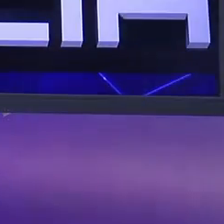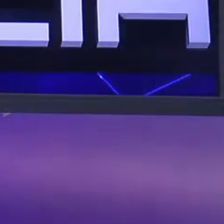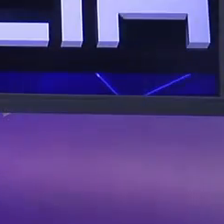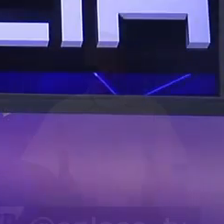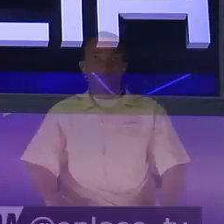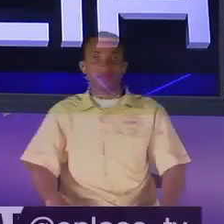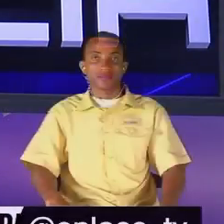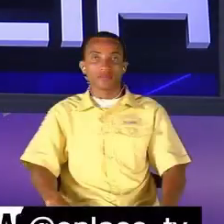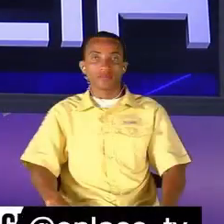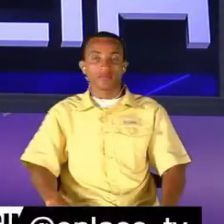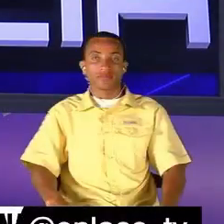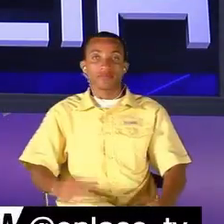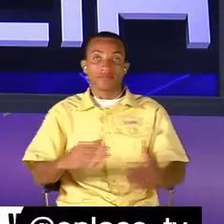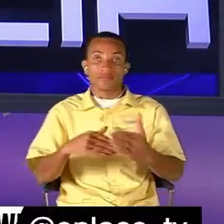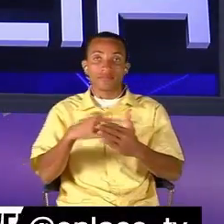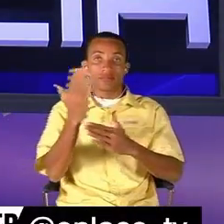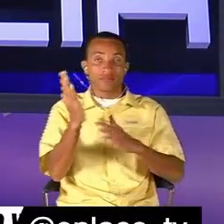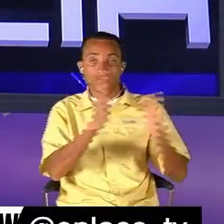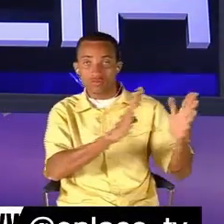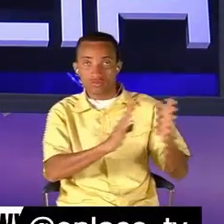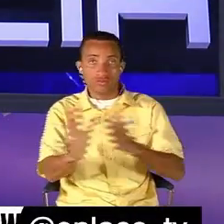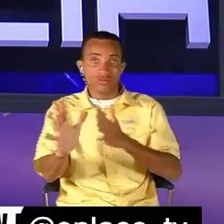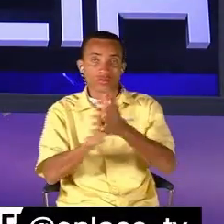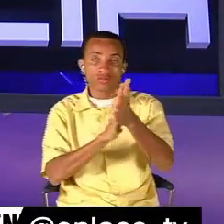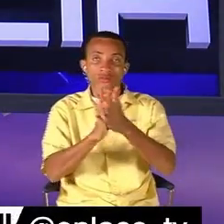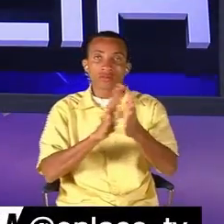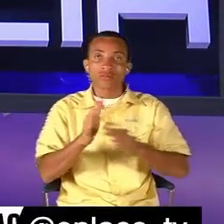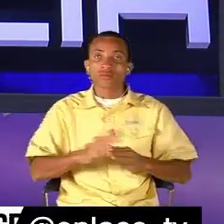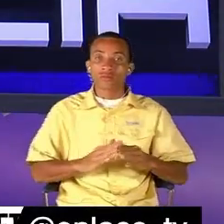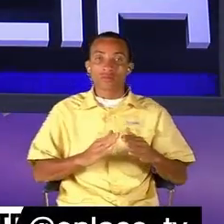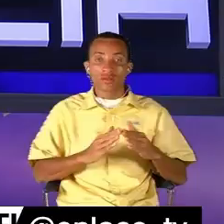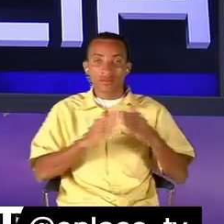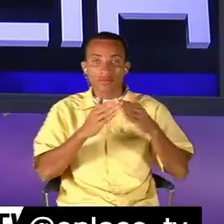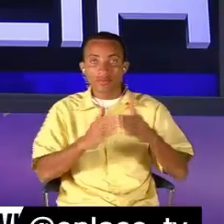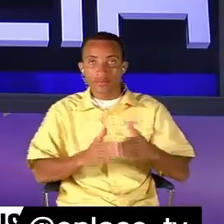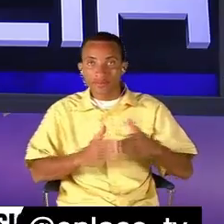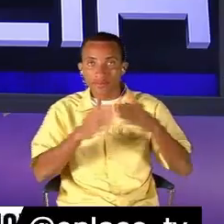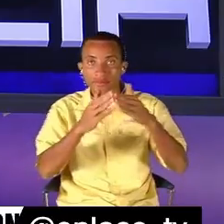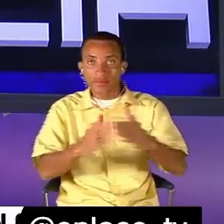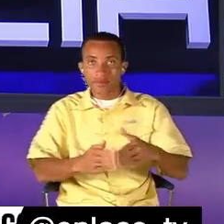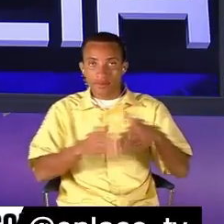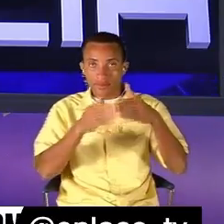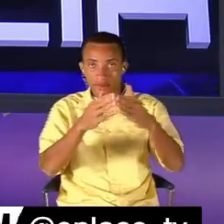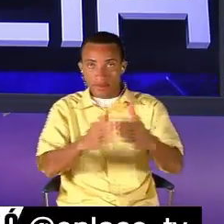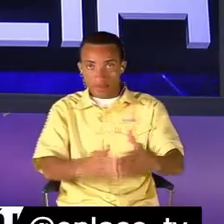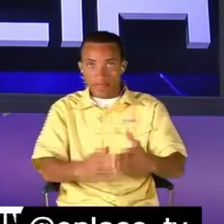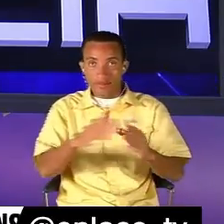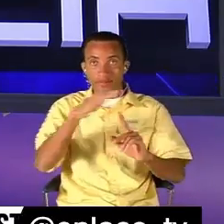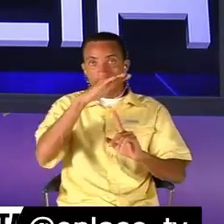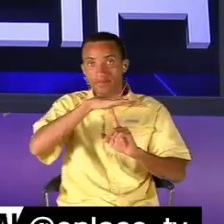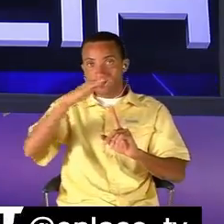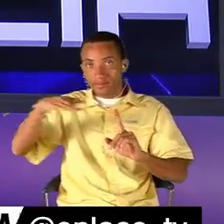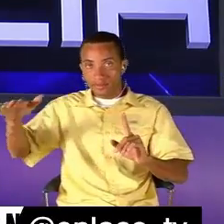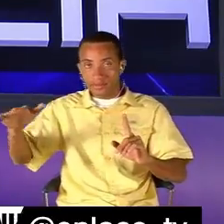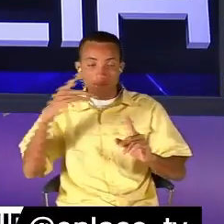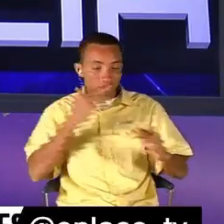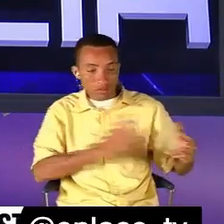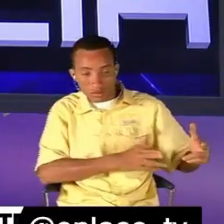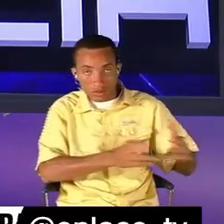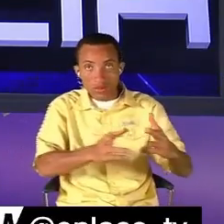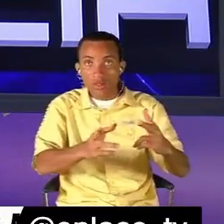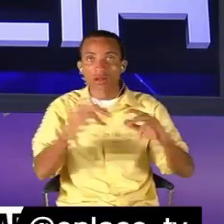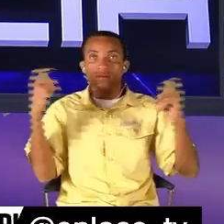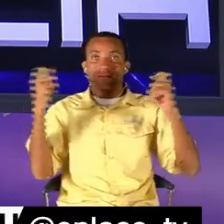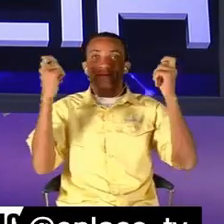Iniciamos con el desarrollo de nuestra información. Se cumple en la terminal fluvial Yuma el lanzamiento de la campaña de seguridad denominada Cuidadito con el Río, de